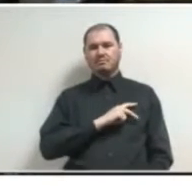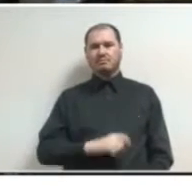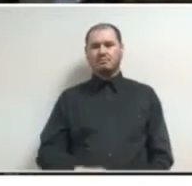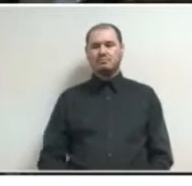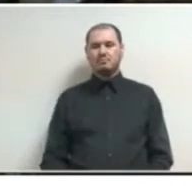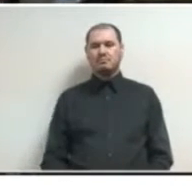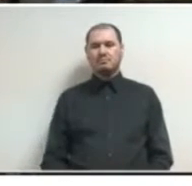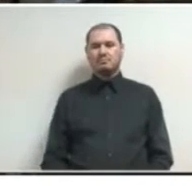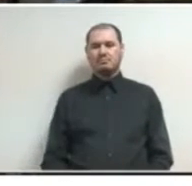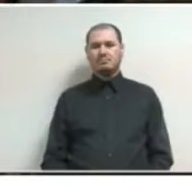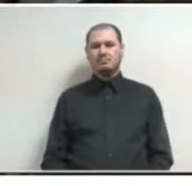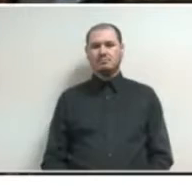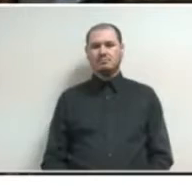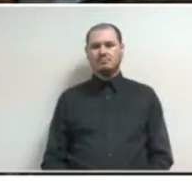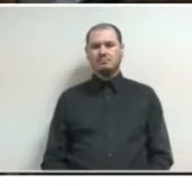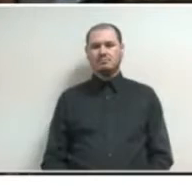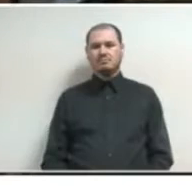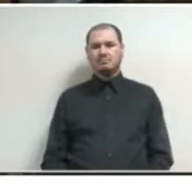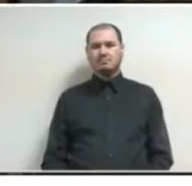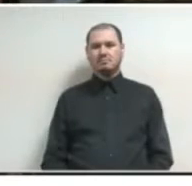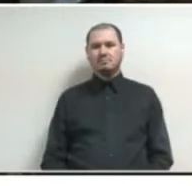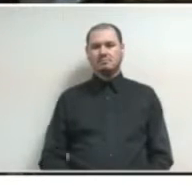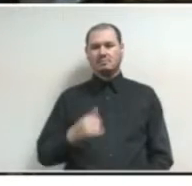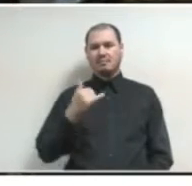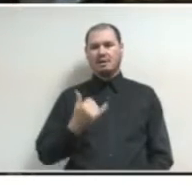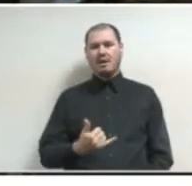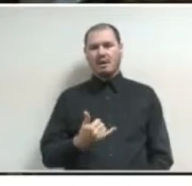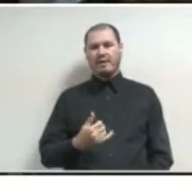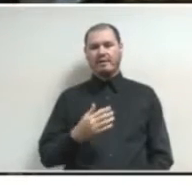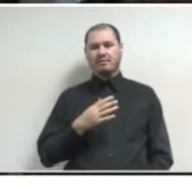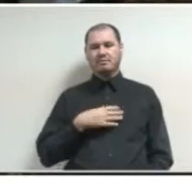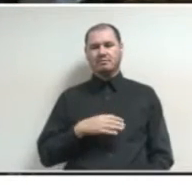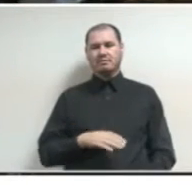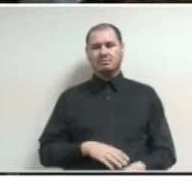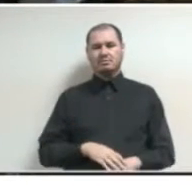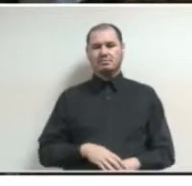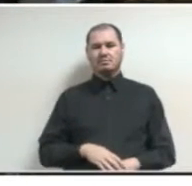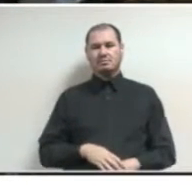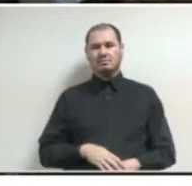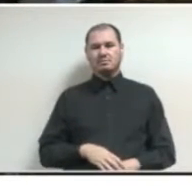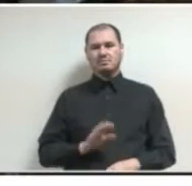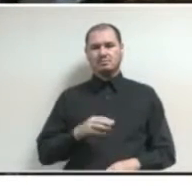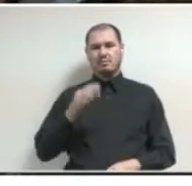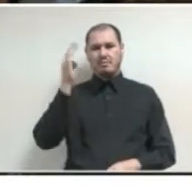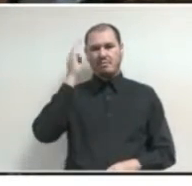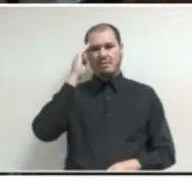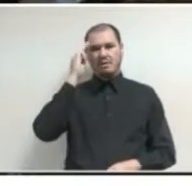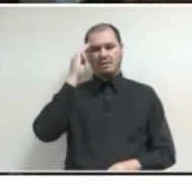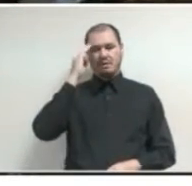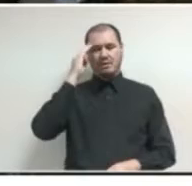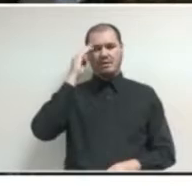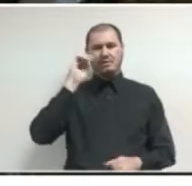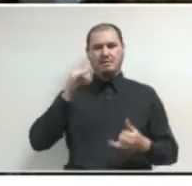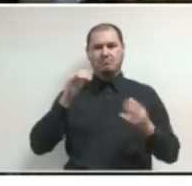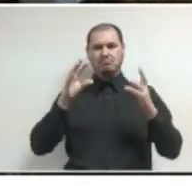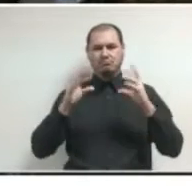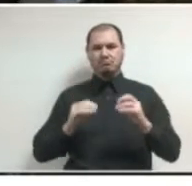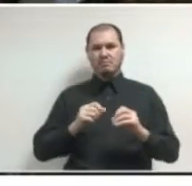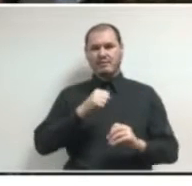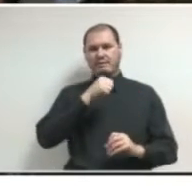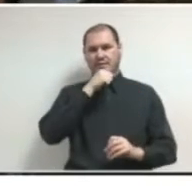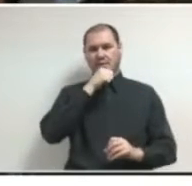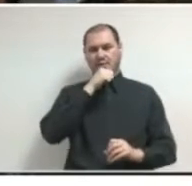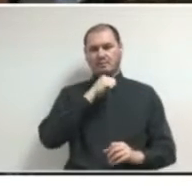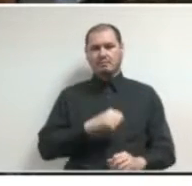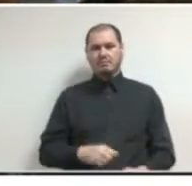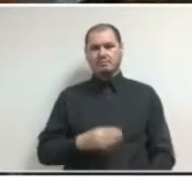la ya eso pe o el cuadro que es titularidad ja no es esa invadima hay